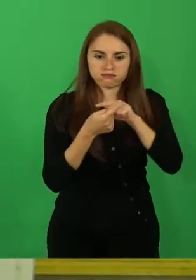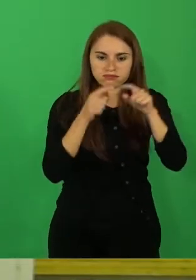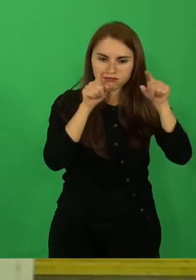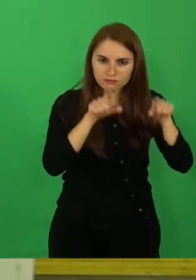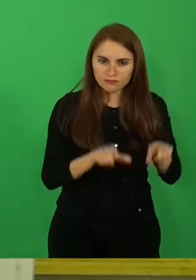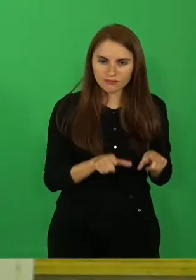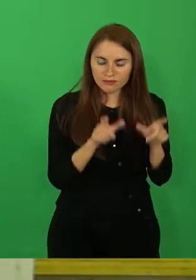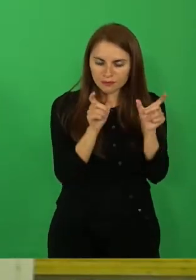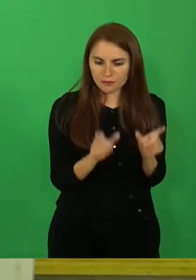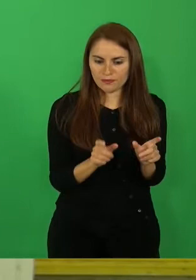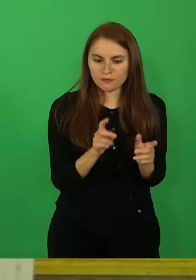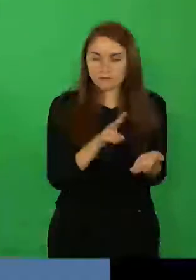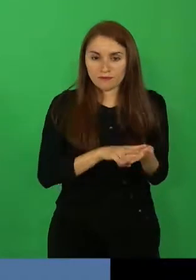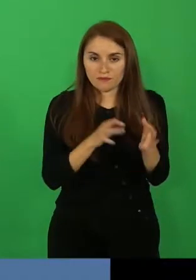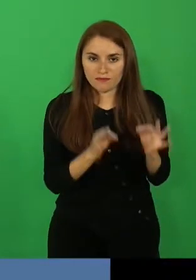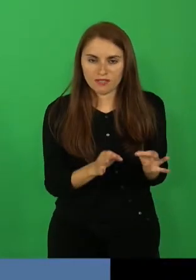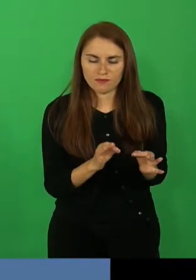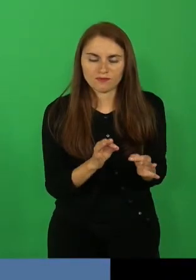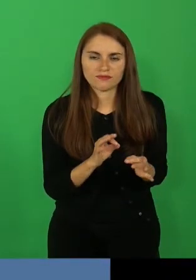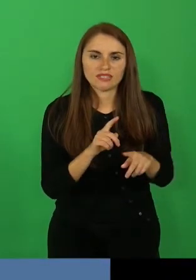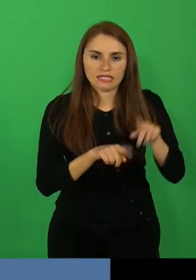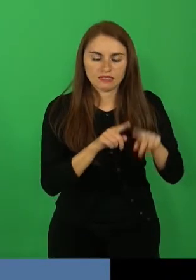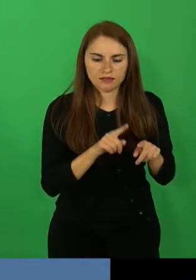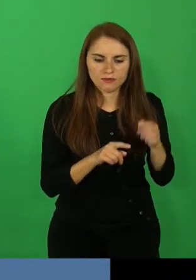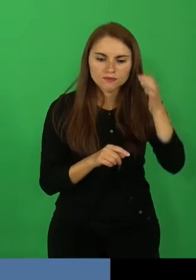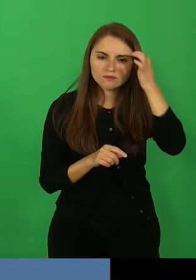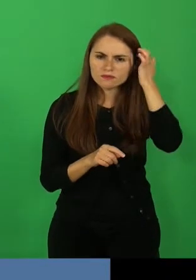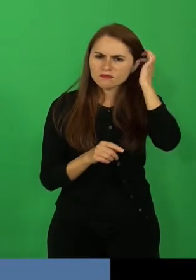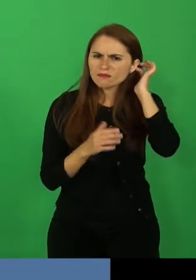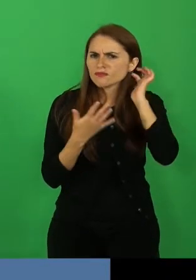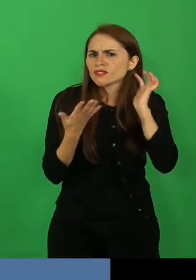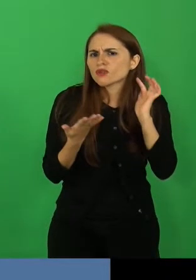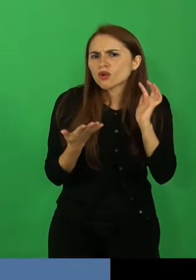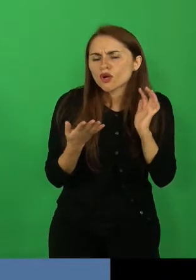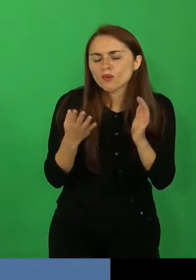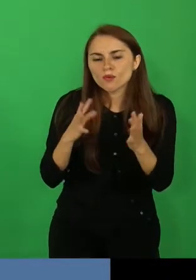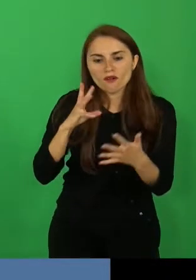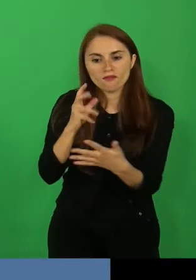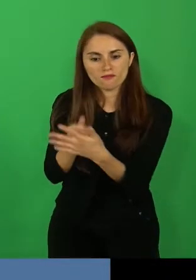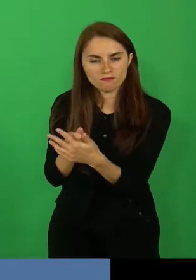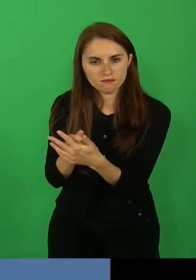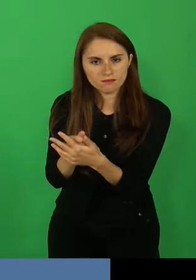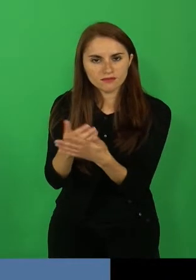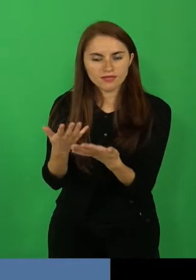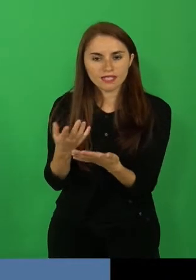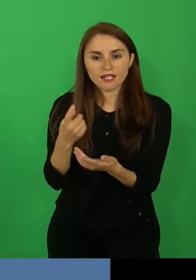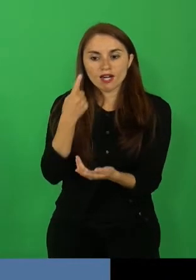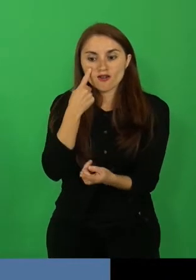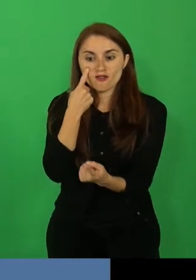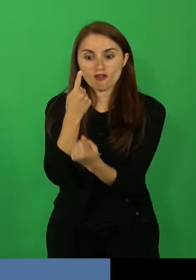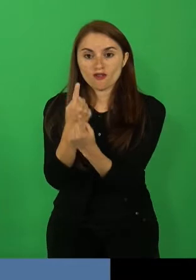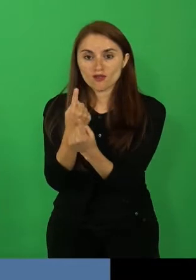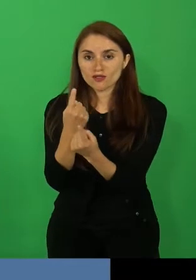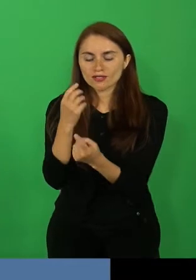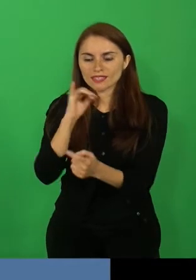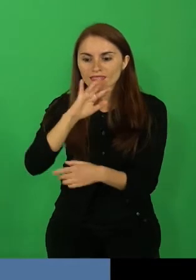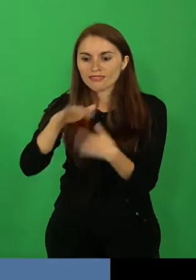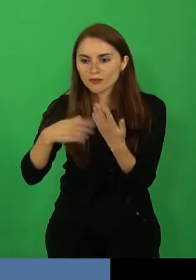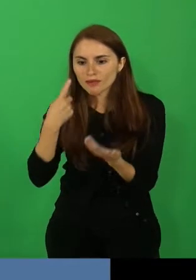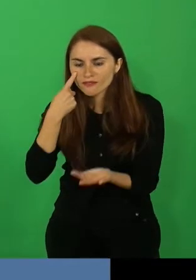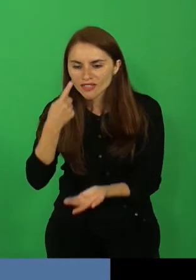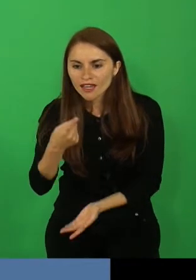mundo terrenal. Y finalmente, ¿cómo termina la historia? Donde él conoce a este personaje que luego descubre que es